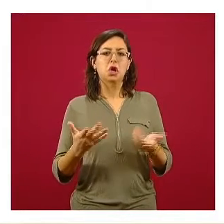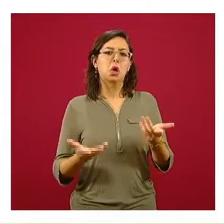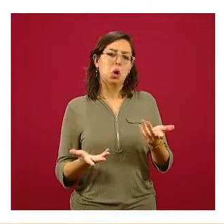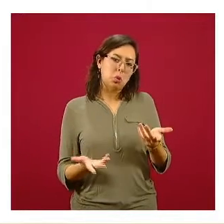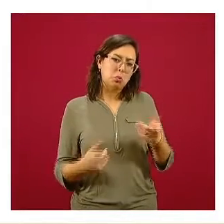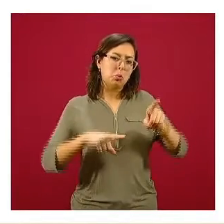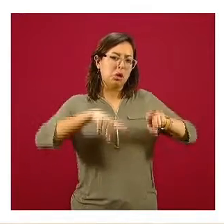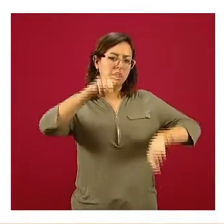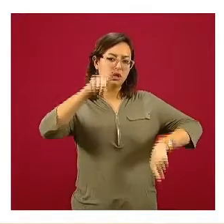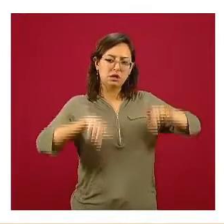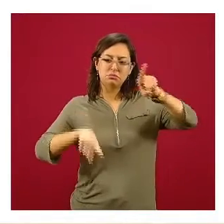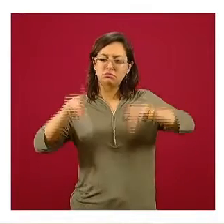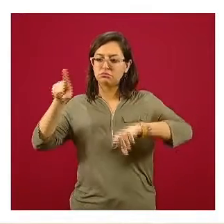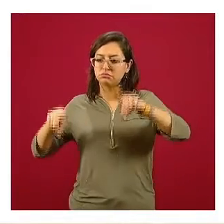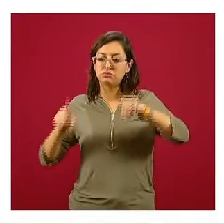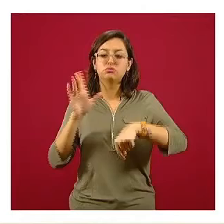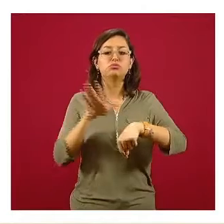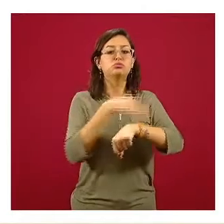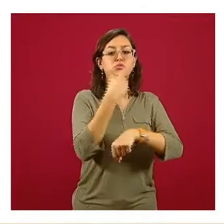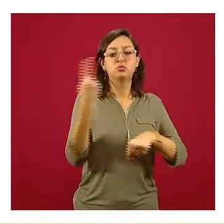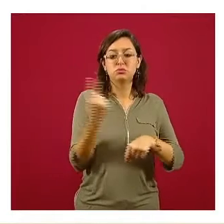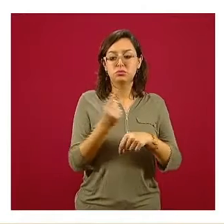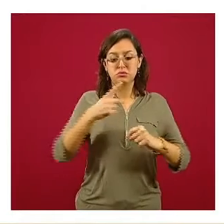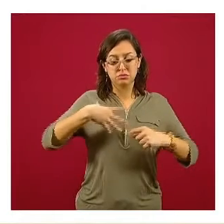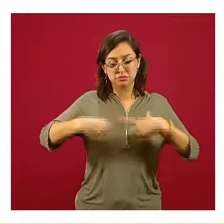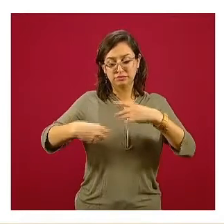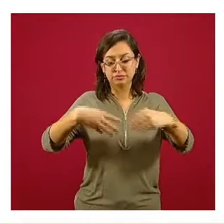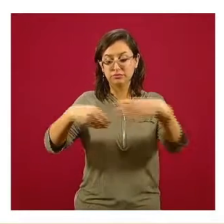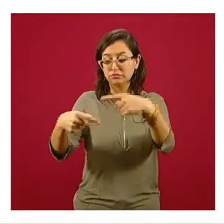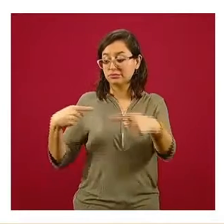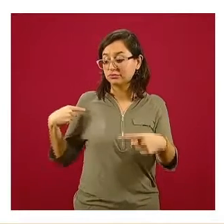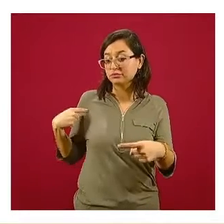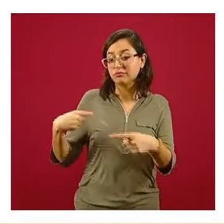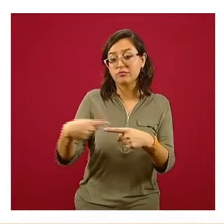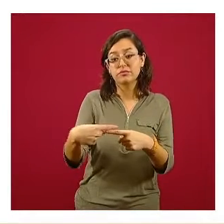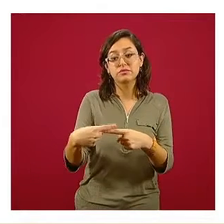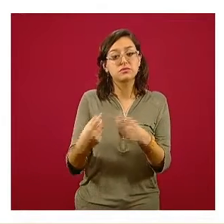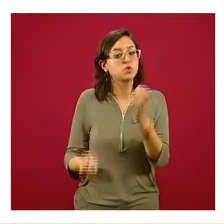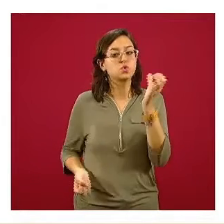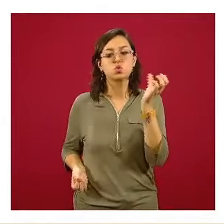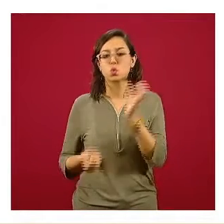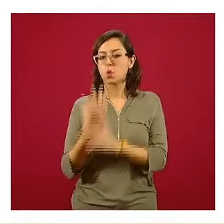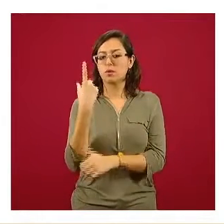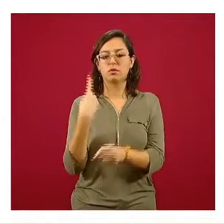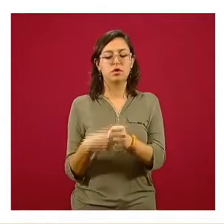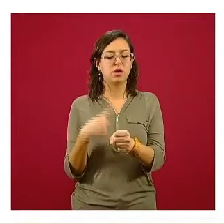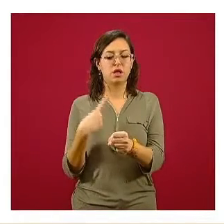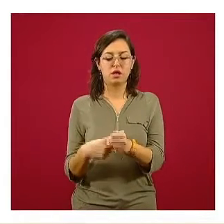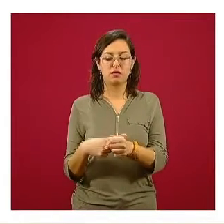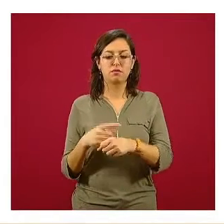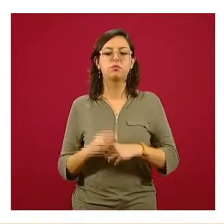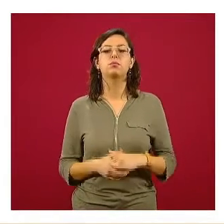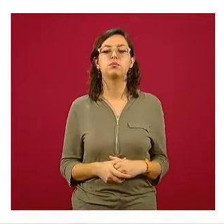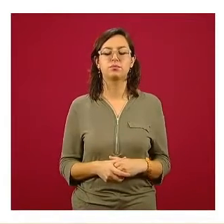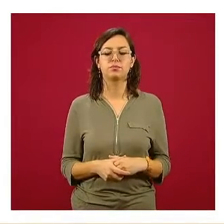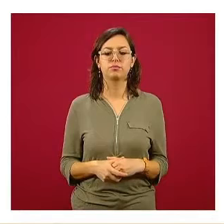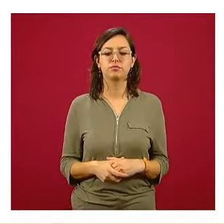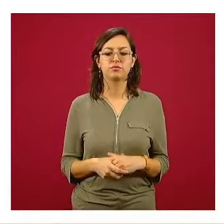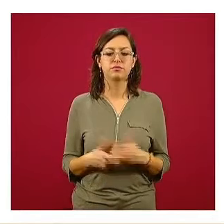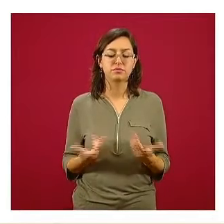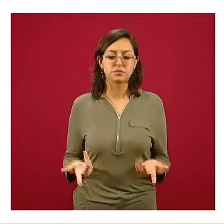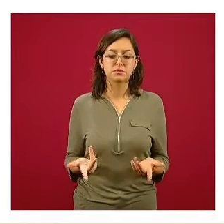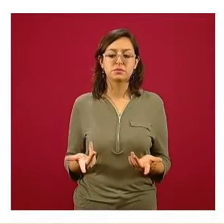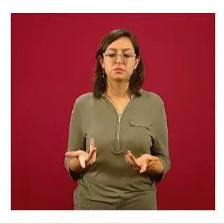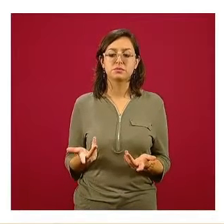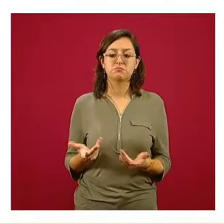sí refleja la intensidad de la transmisión, que es directamente seguida